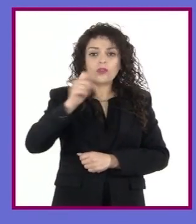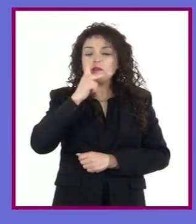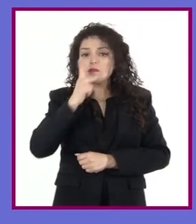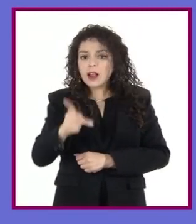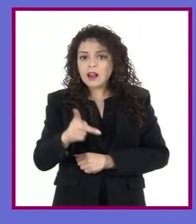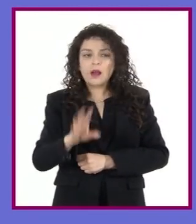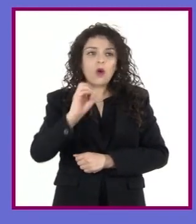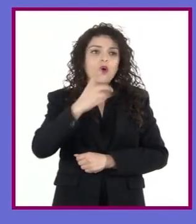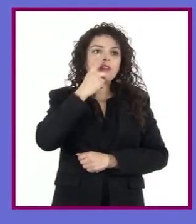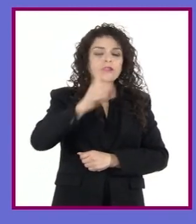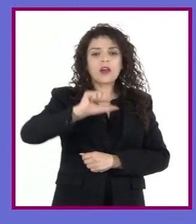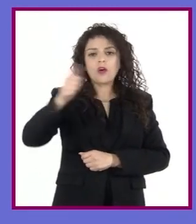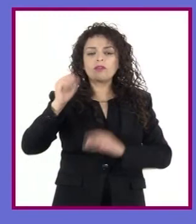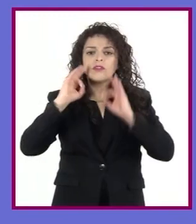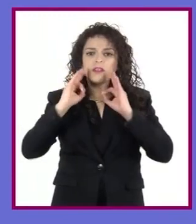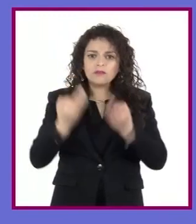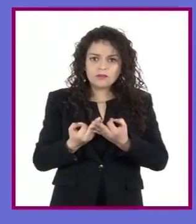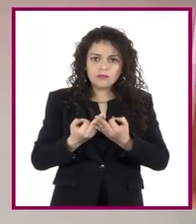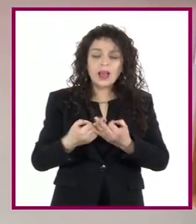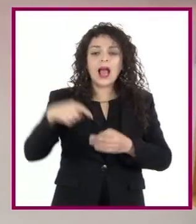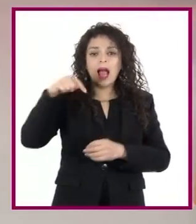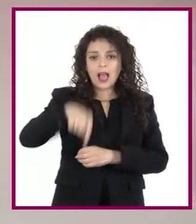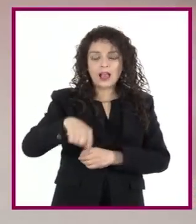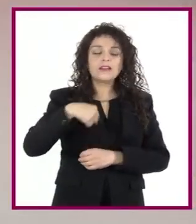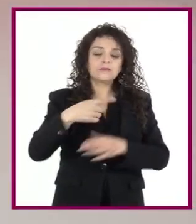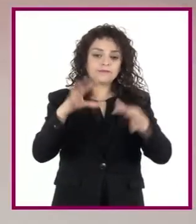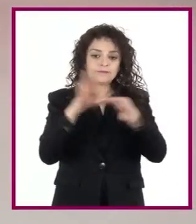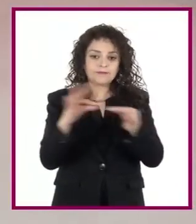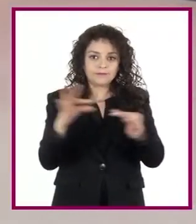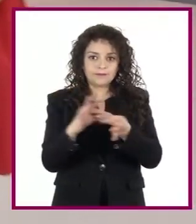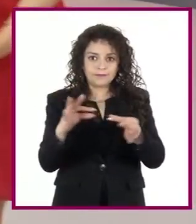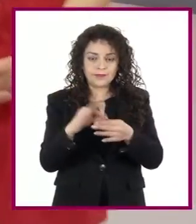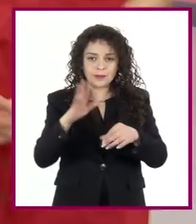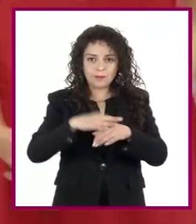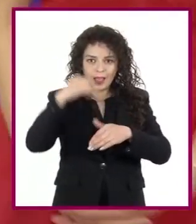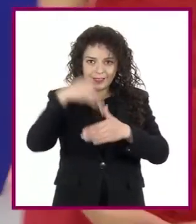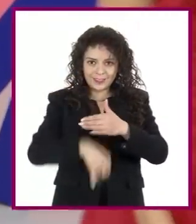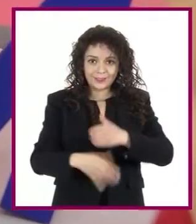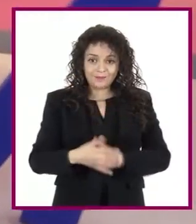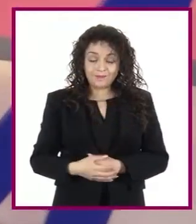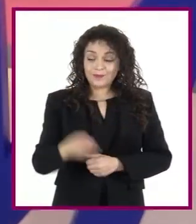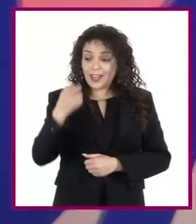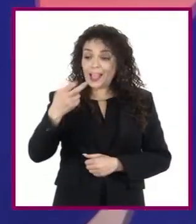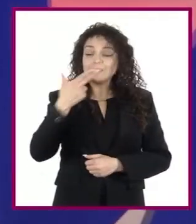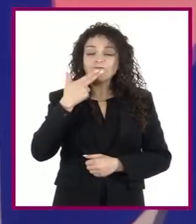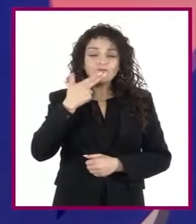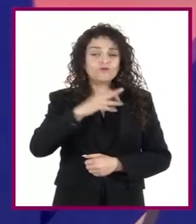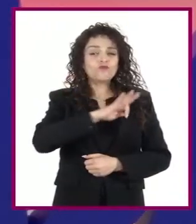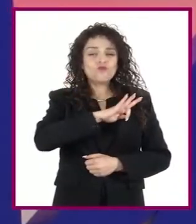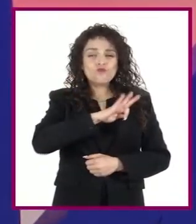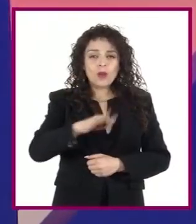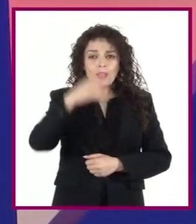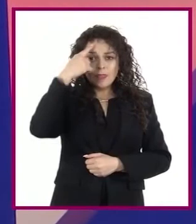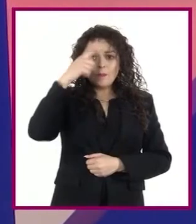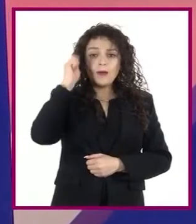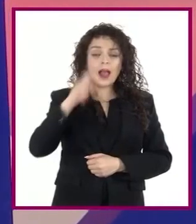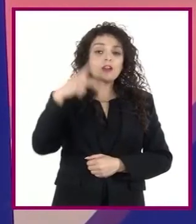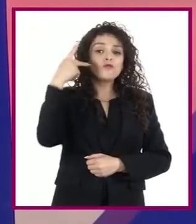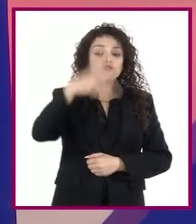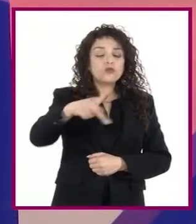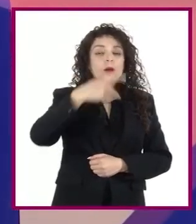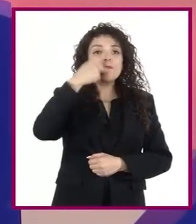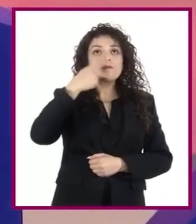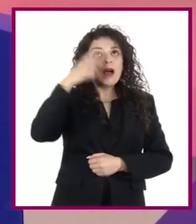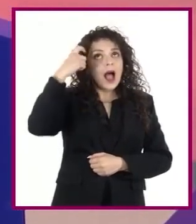de otra manera, lo explico a continuación. Así es, tomen todas estas herramientas para realizar su propia interpretación